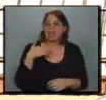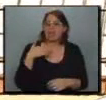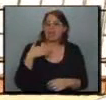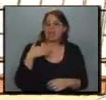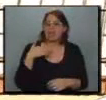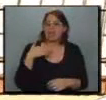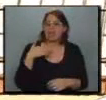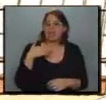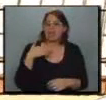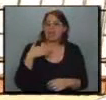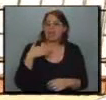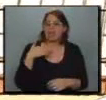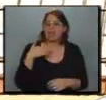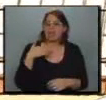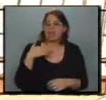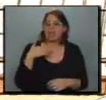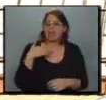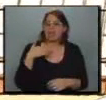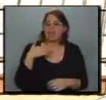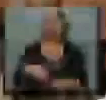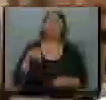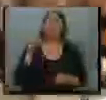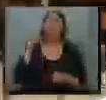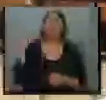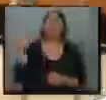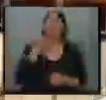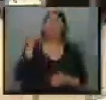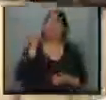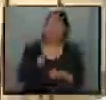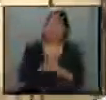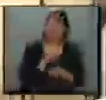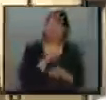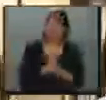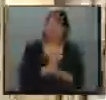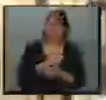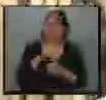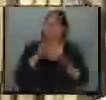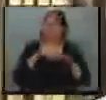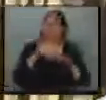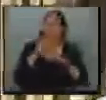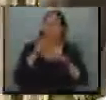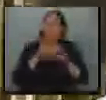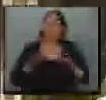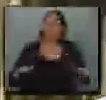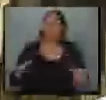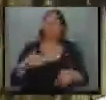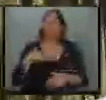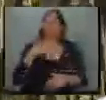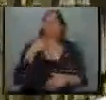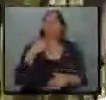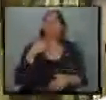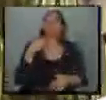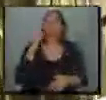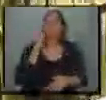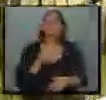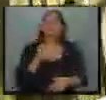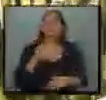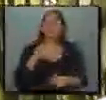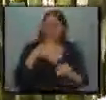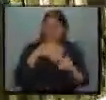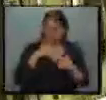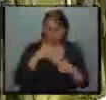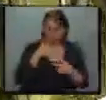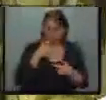Schwatt, presidente de una importante editorial infantil. Y cuando hablamos de medidas de seguridad, mencionamos